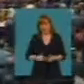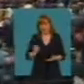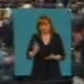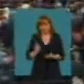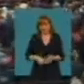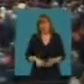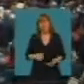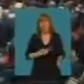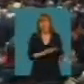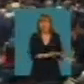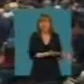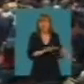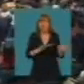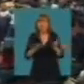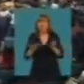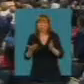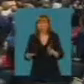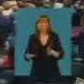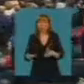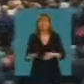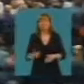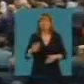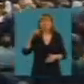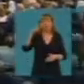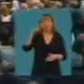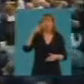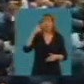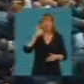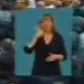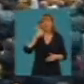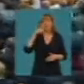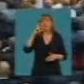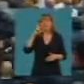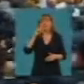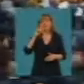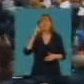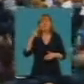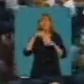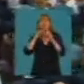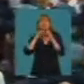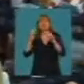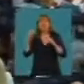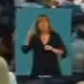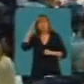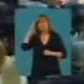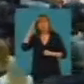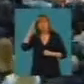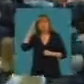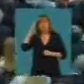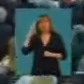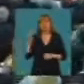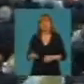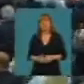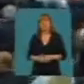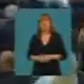Jura a continuación el señor Jorge Edmundo Cosia como secretario de Cultura.